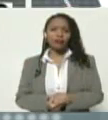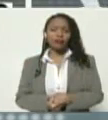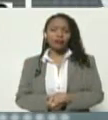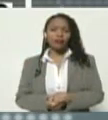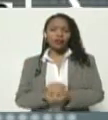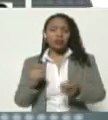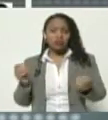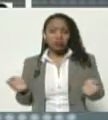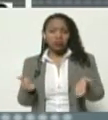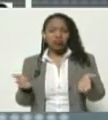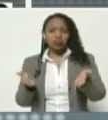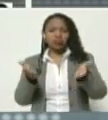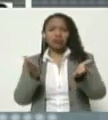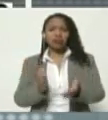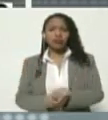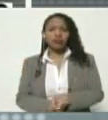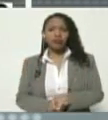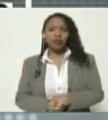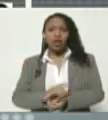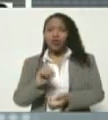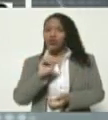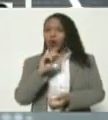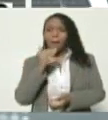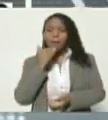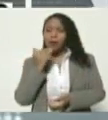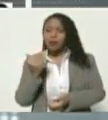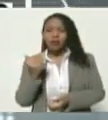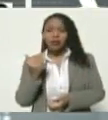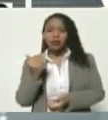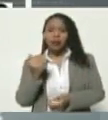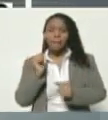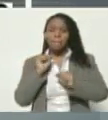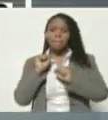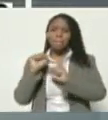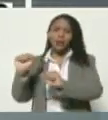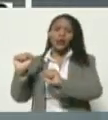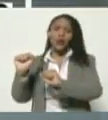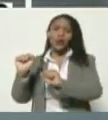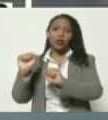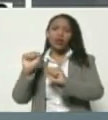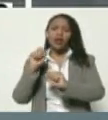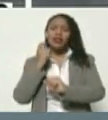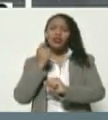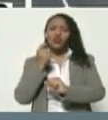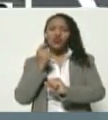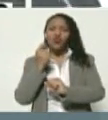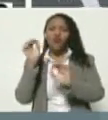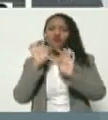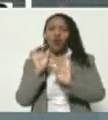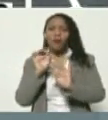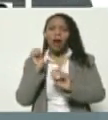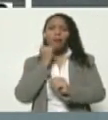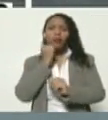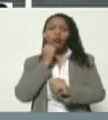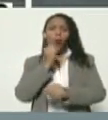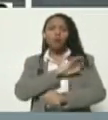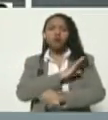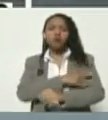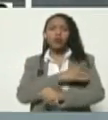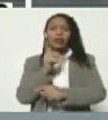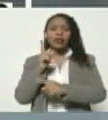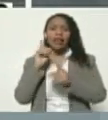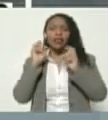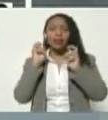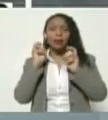Austera. No permitir de ninguna manera ningún tipo de abuso de poder, de derroche de